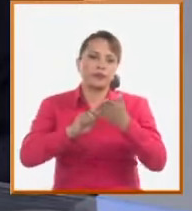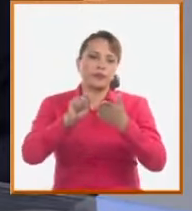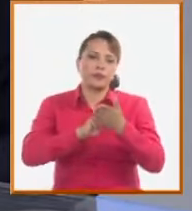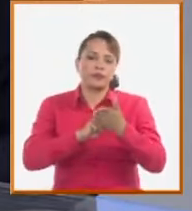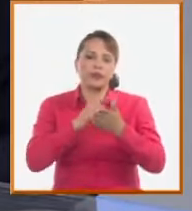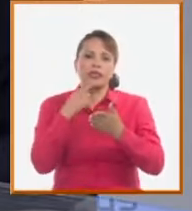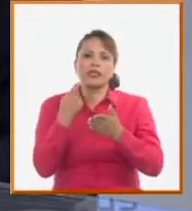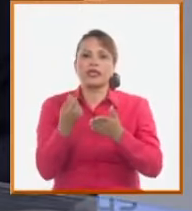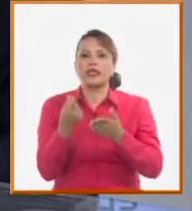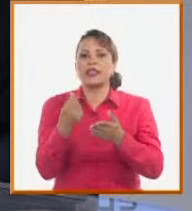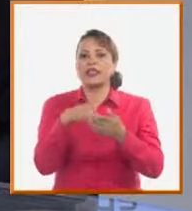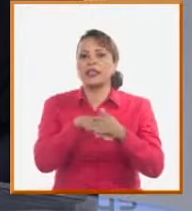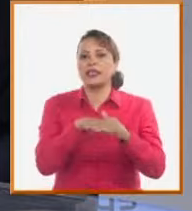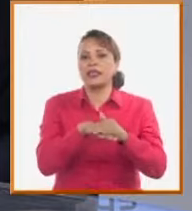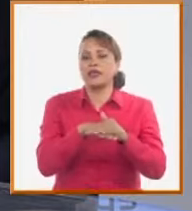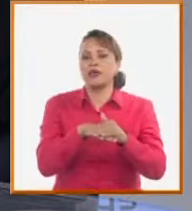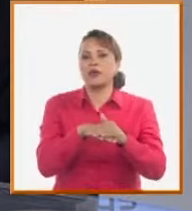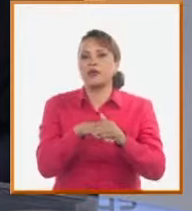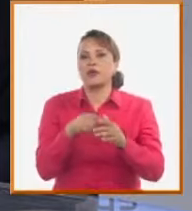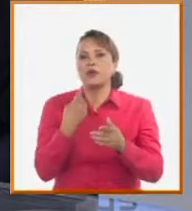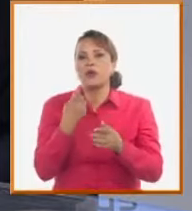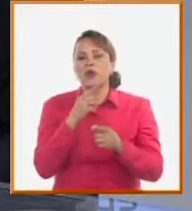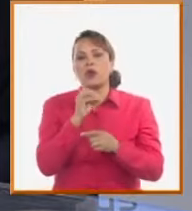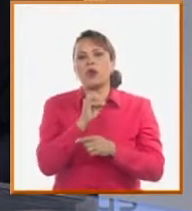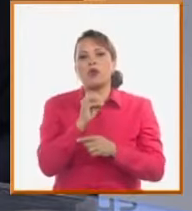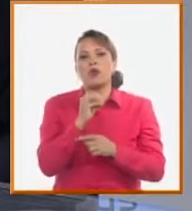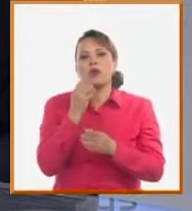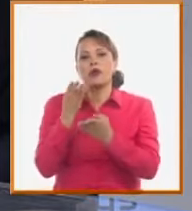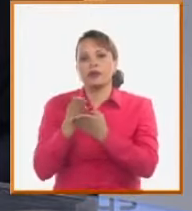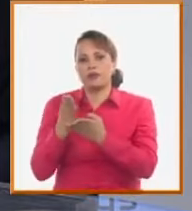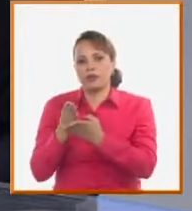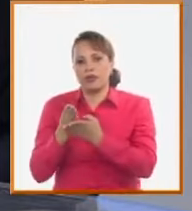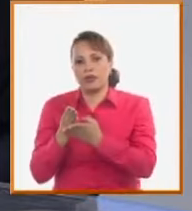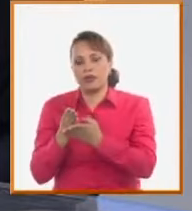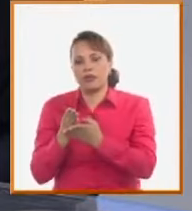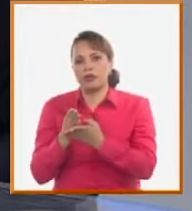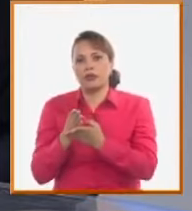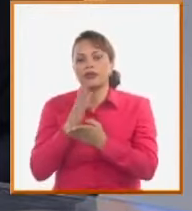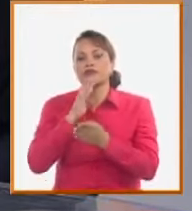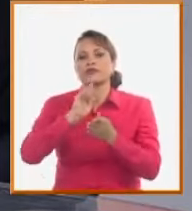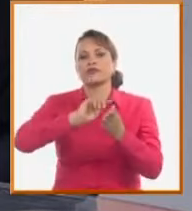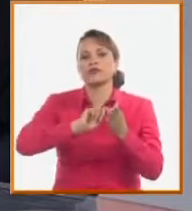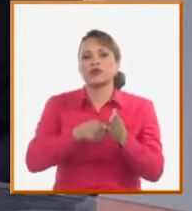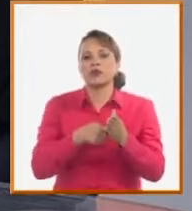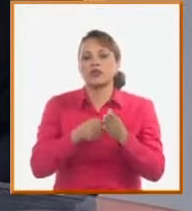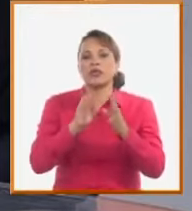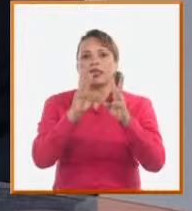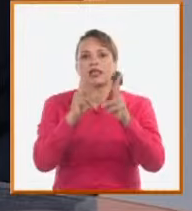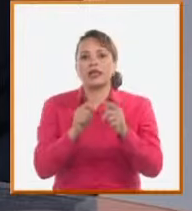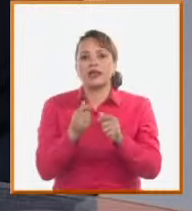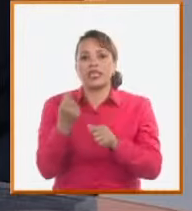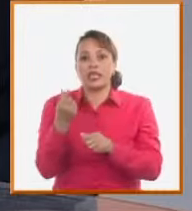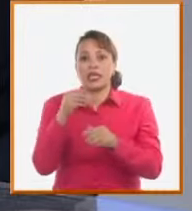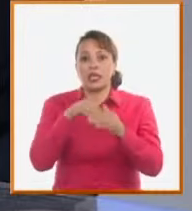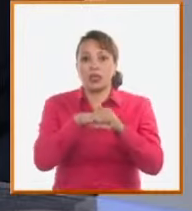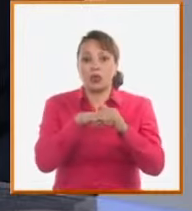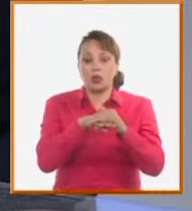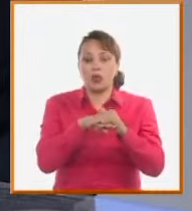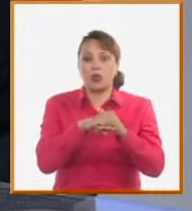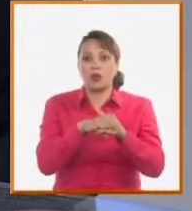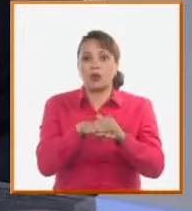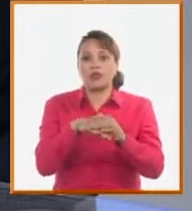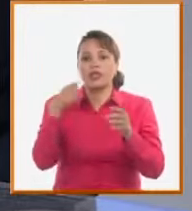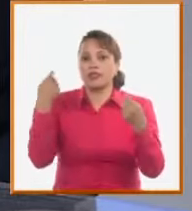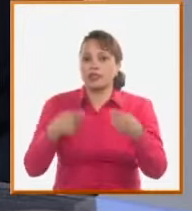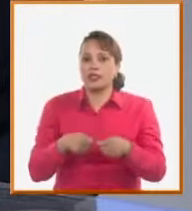seguros dotales mixtos, se llaman así, o dotales estudiantiles. Y se contrata una cantidad de dinero decidida por